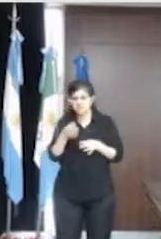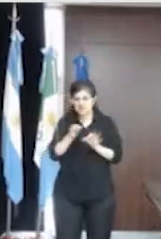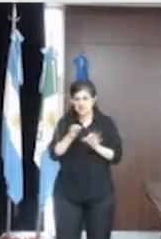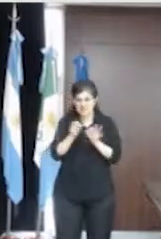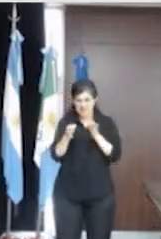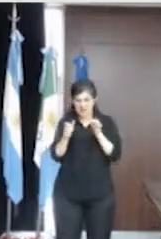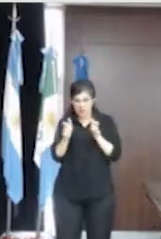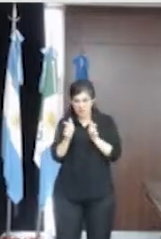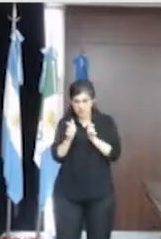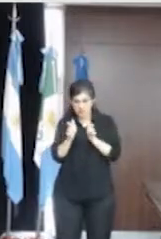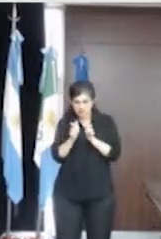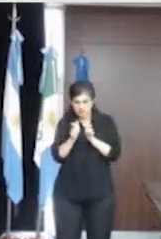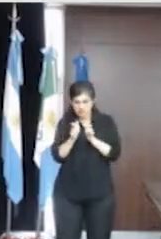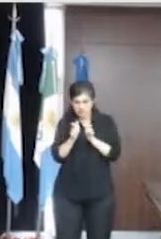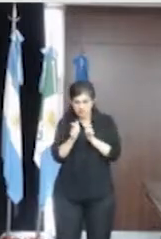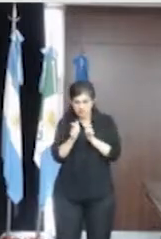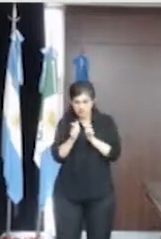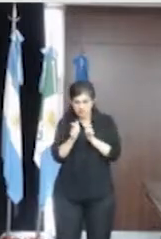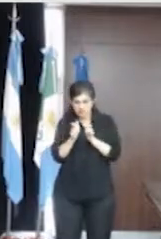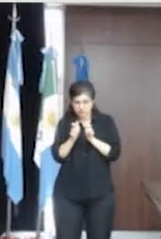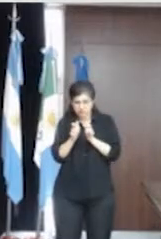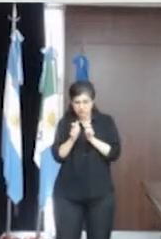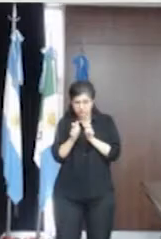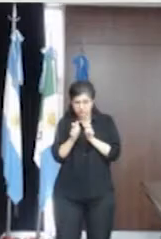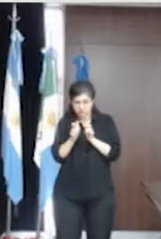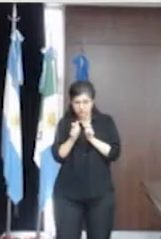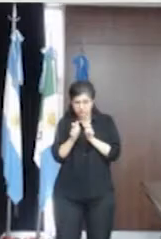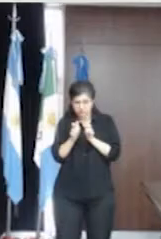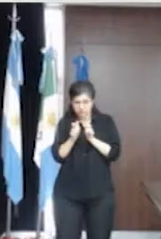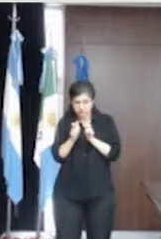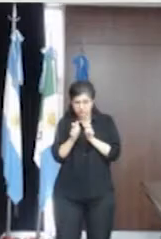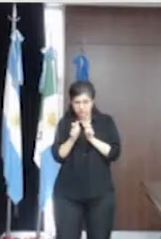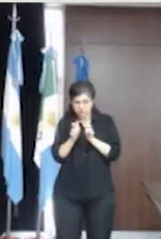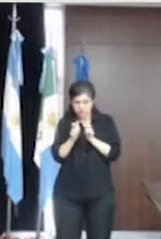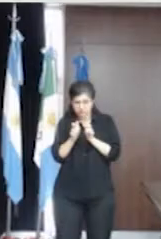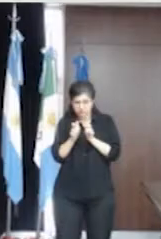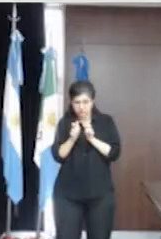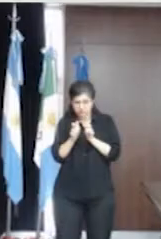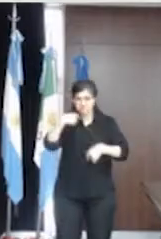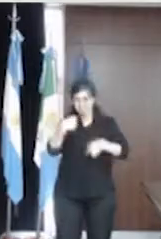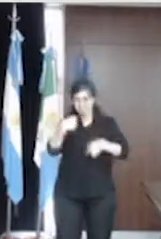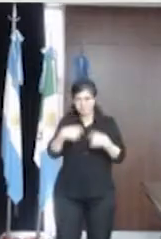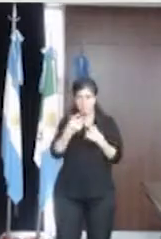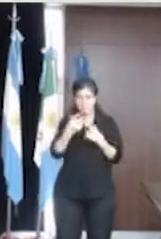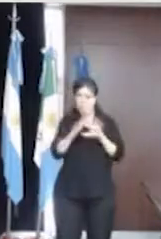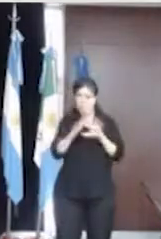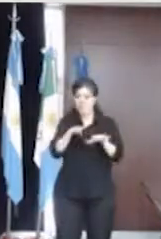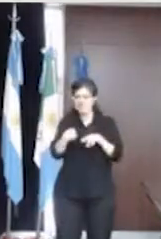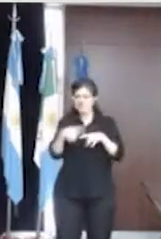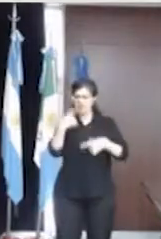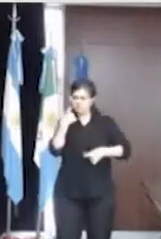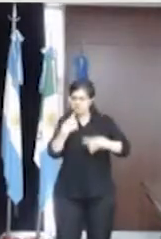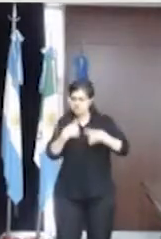que el líquido cefalorraquídeo pase y elimine ciertas toxinas. Cuando esto empieza a pasar, se empieza